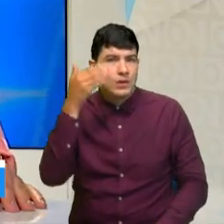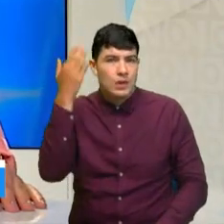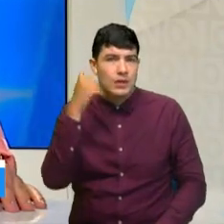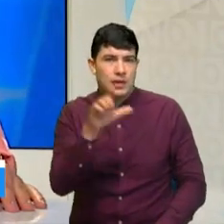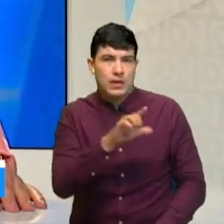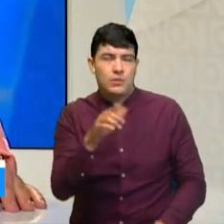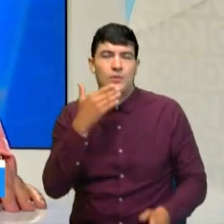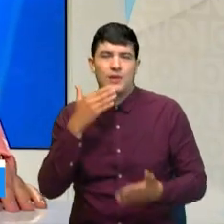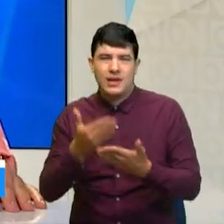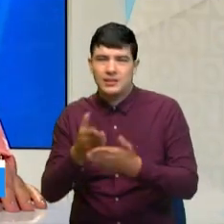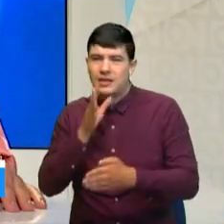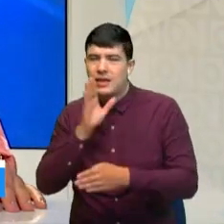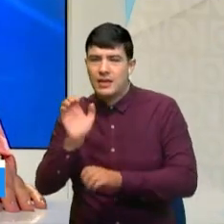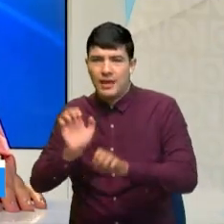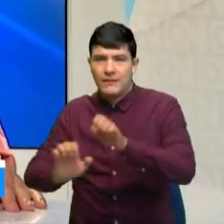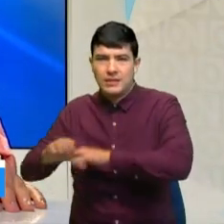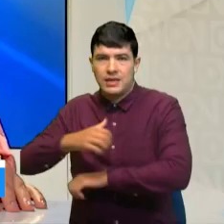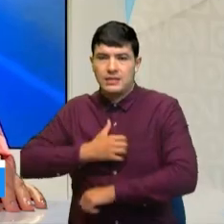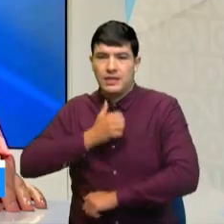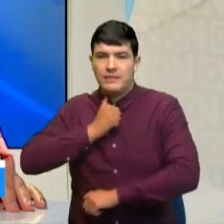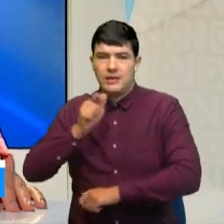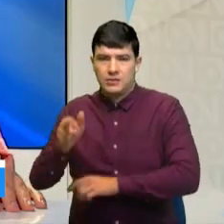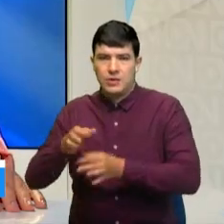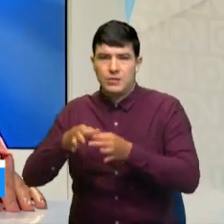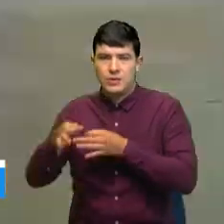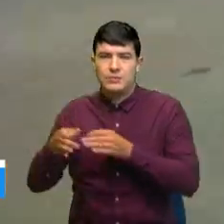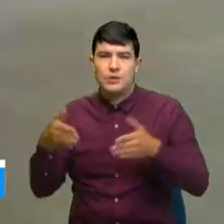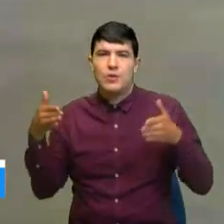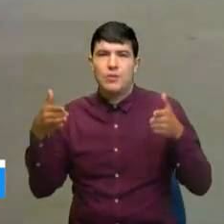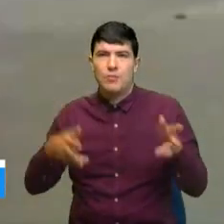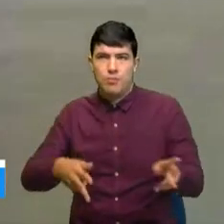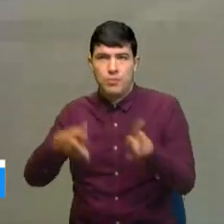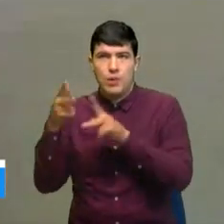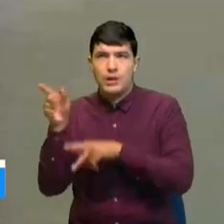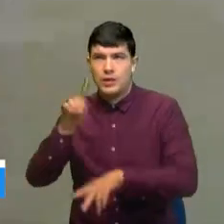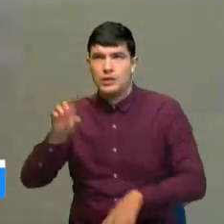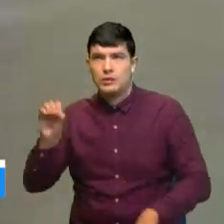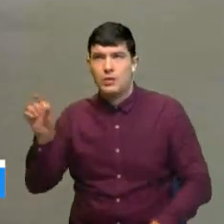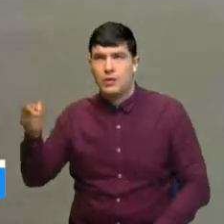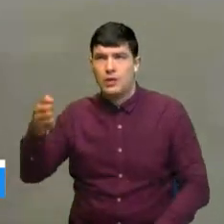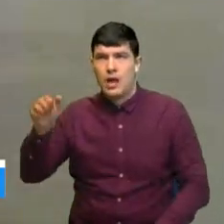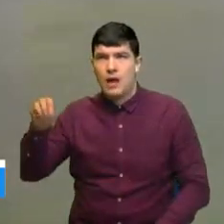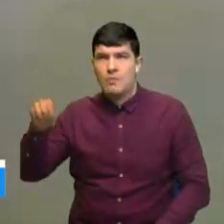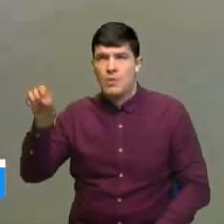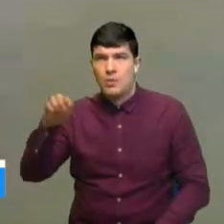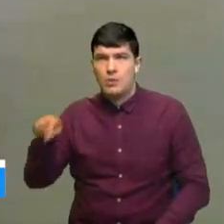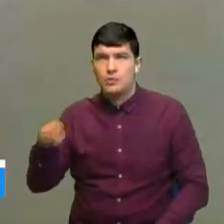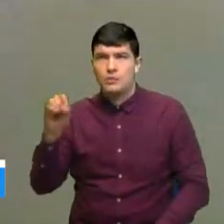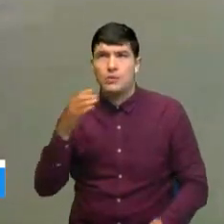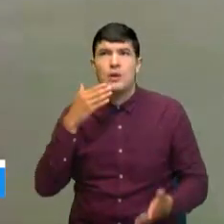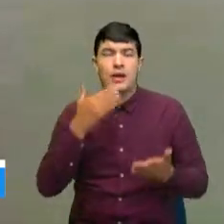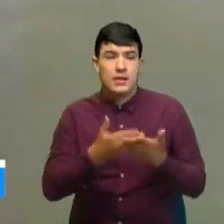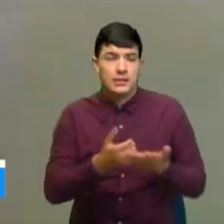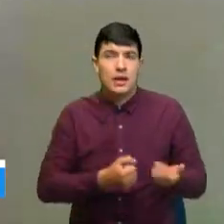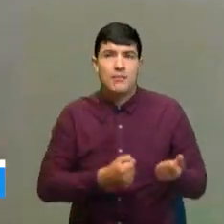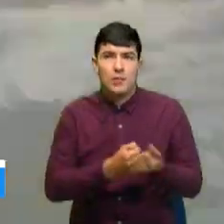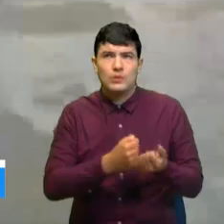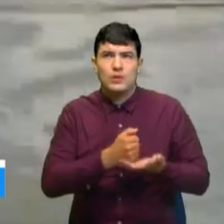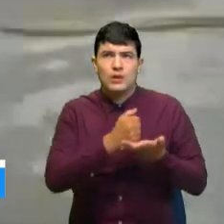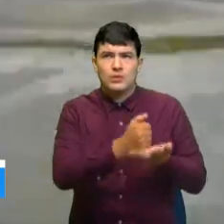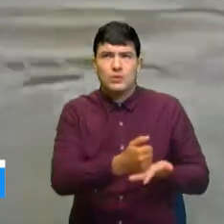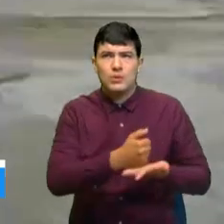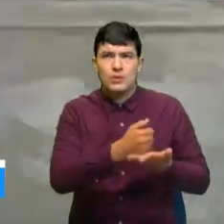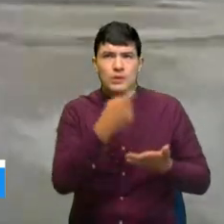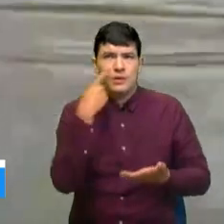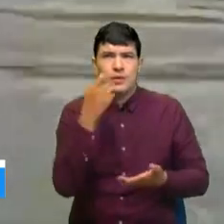a los miembros de la defensa civil de puente sogamoso gracias al refuerzo de las labores de búsqueda